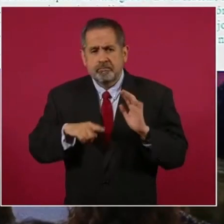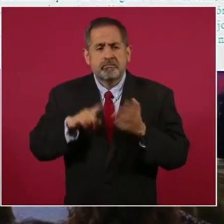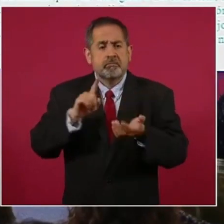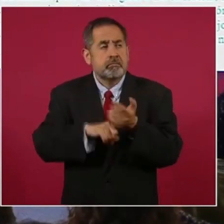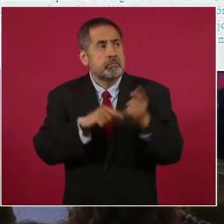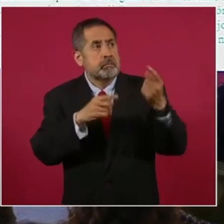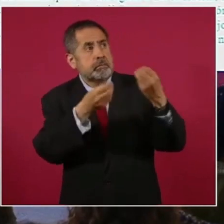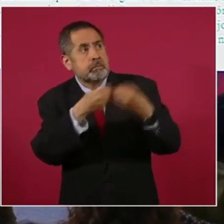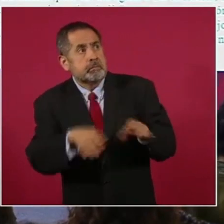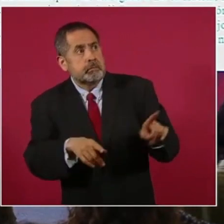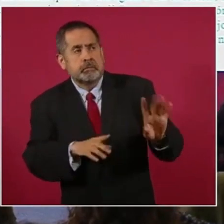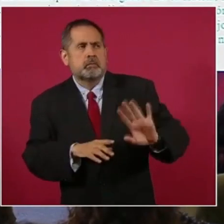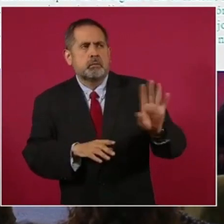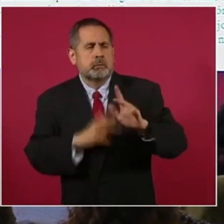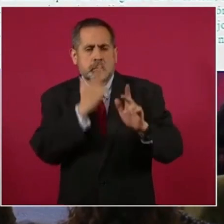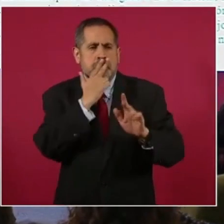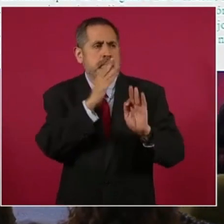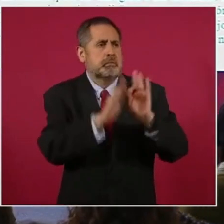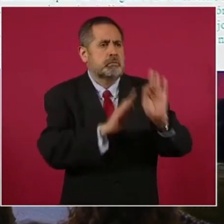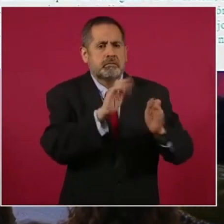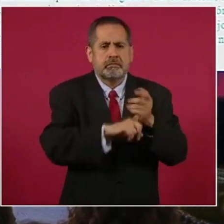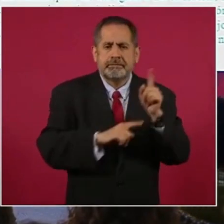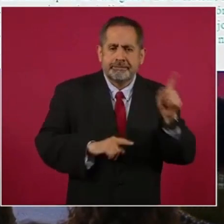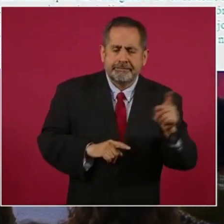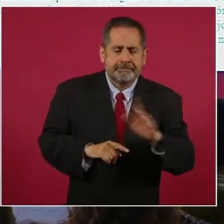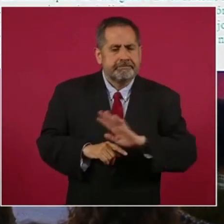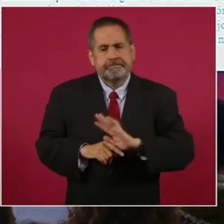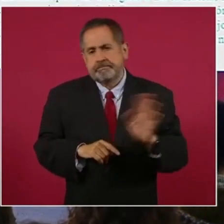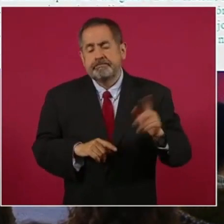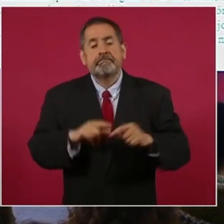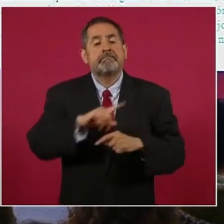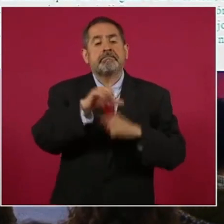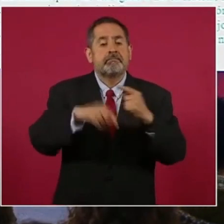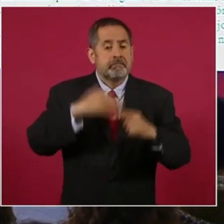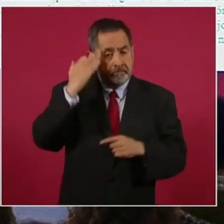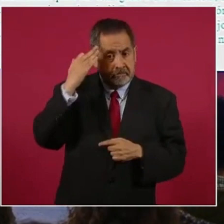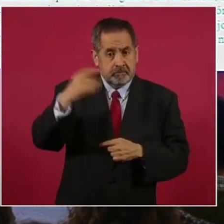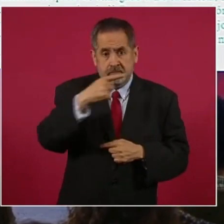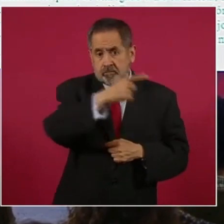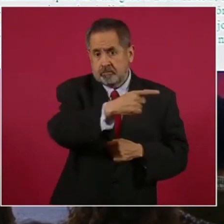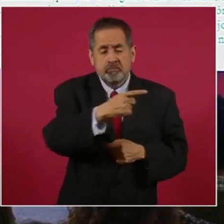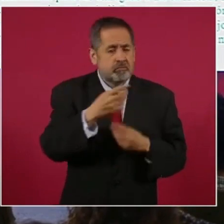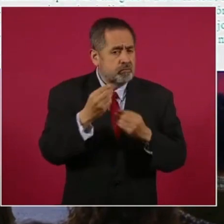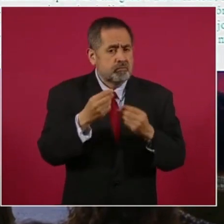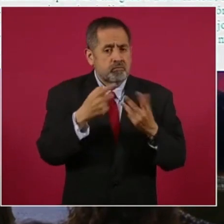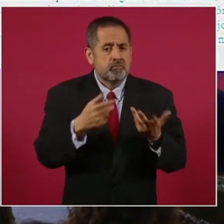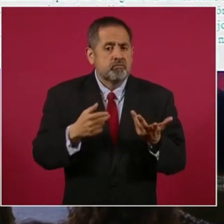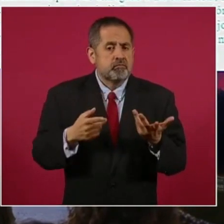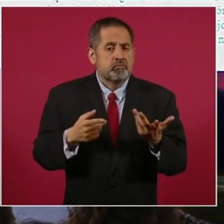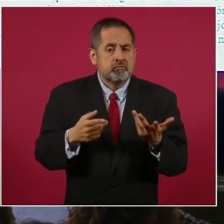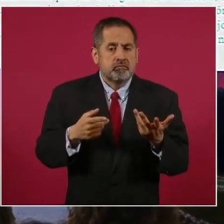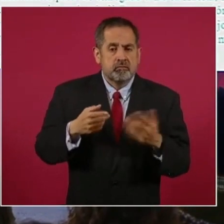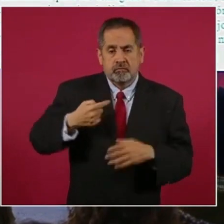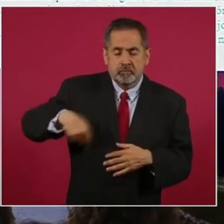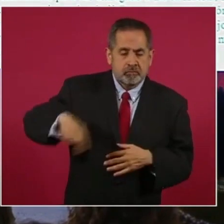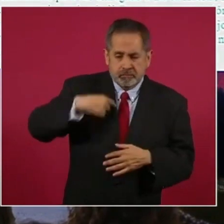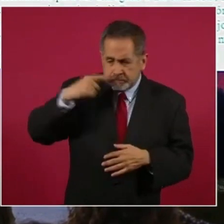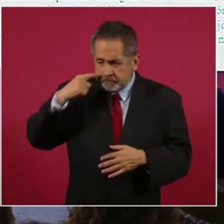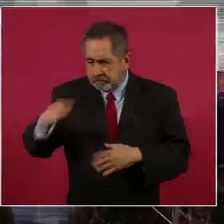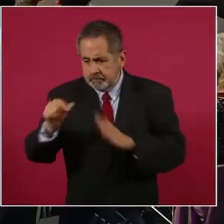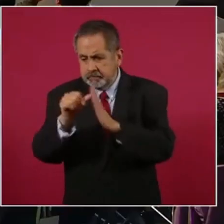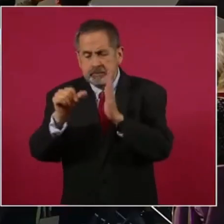quienes explotaban el petróleo. Asimismo, ya para entonces había una fuerte corriente conservadora que veía en el